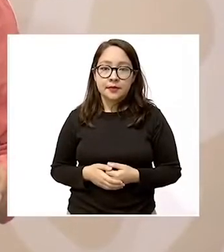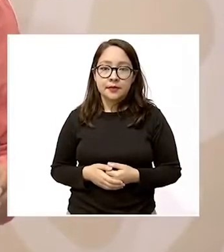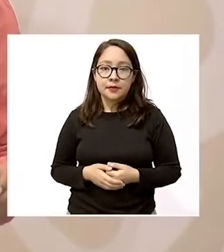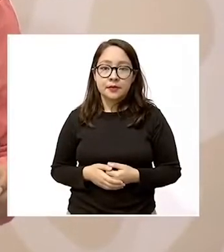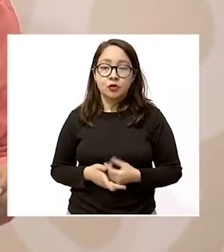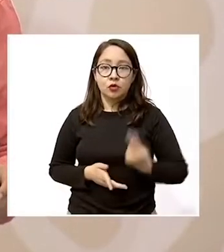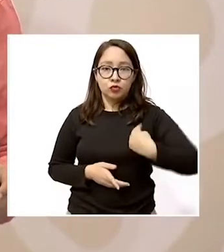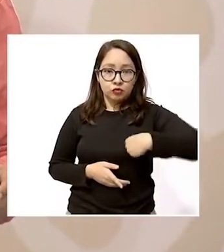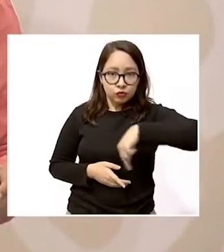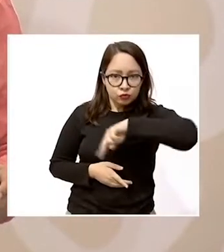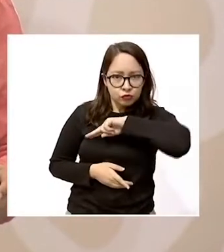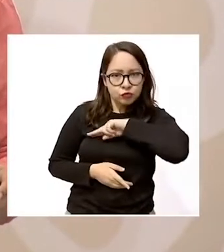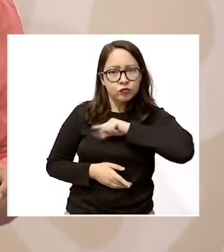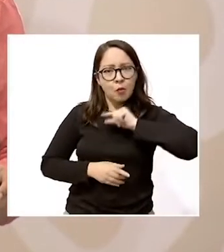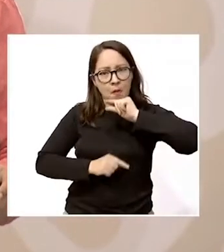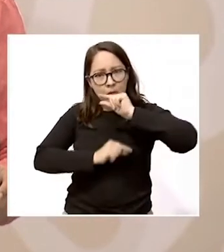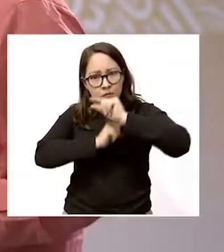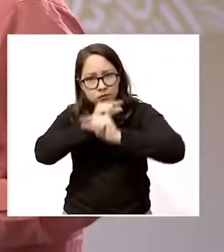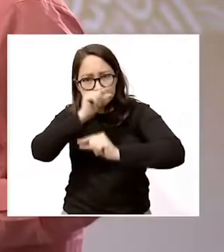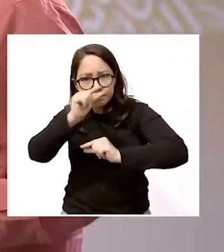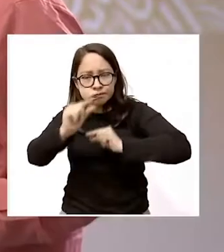sumemos esfuerzos, voluntades,